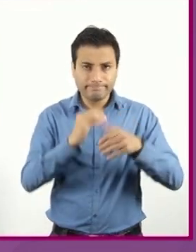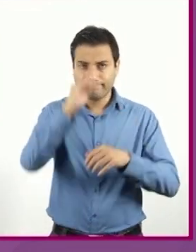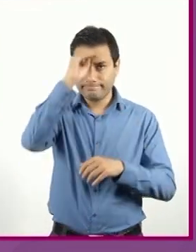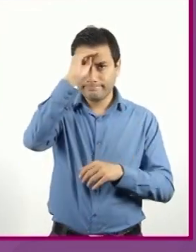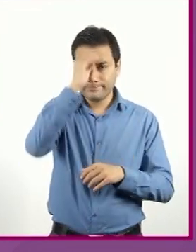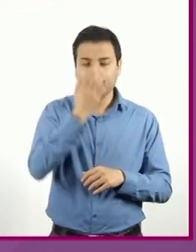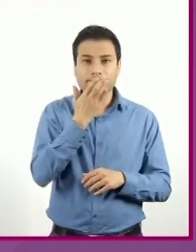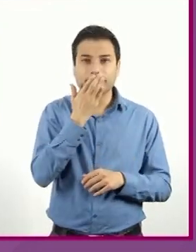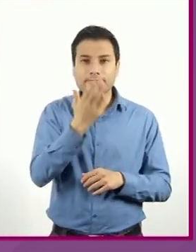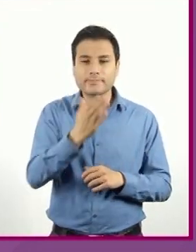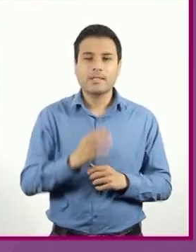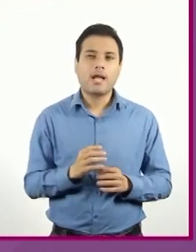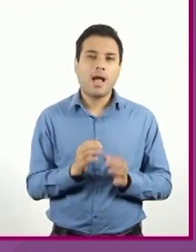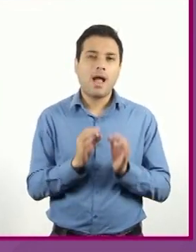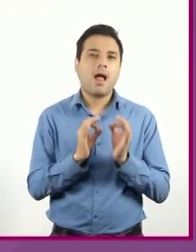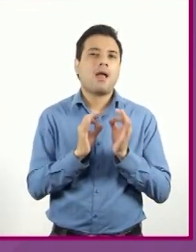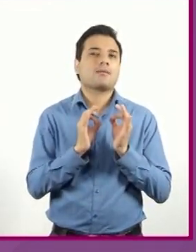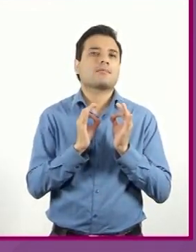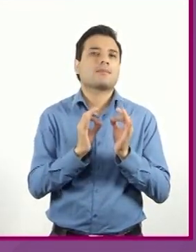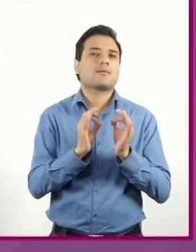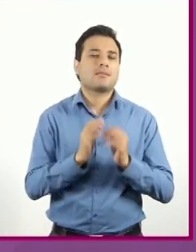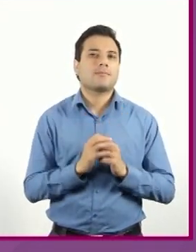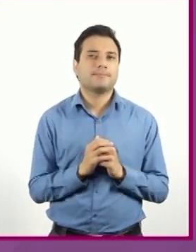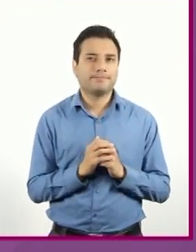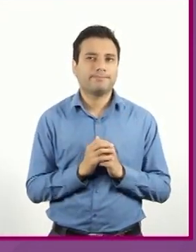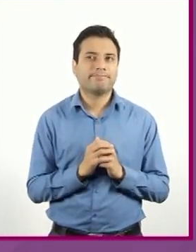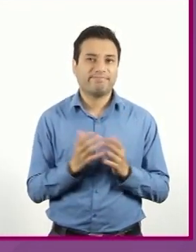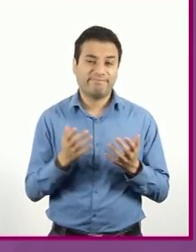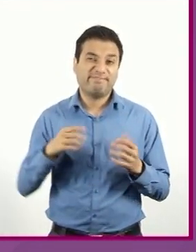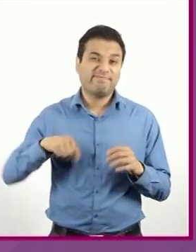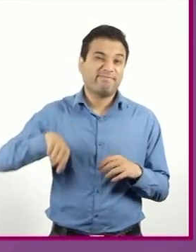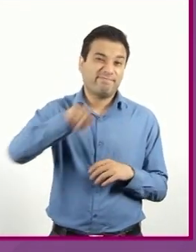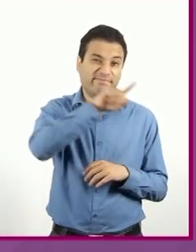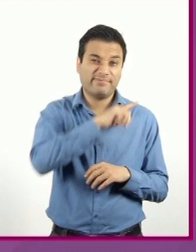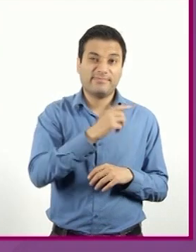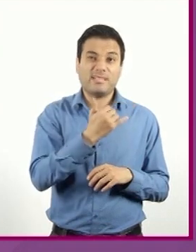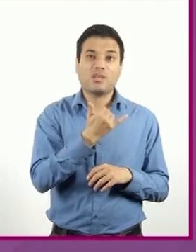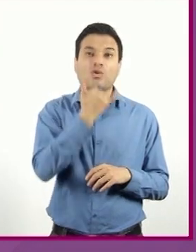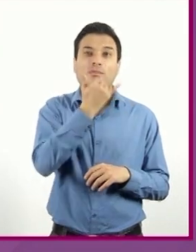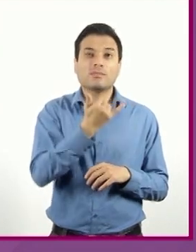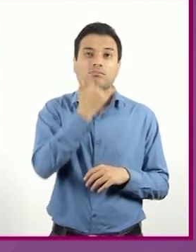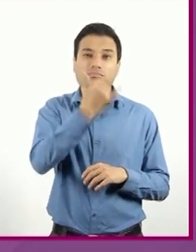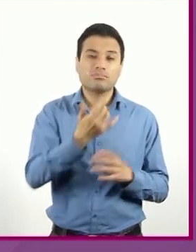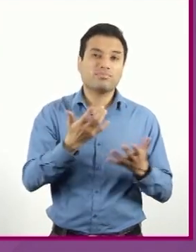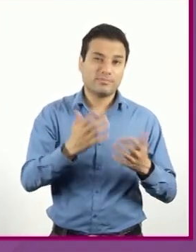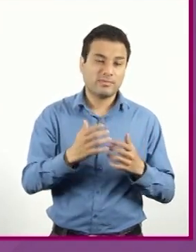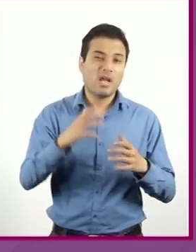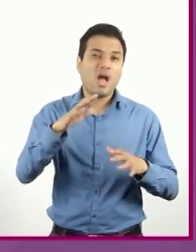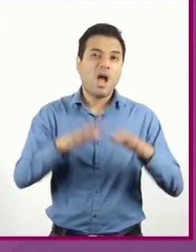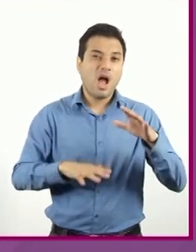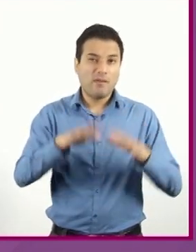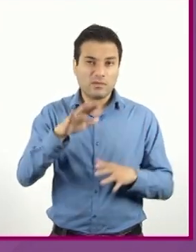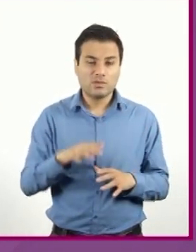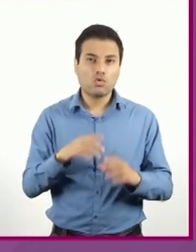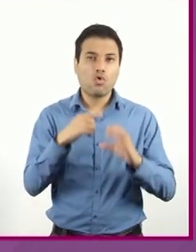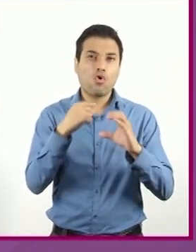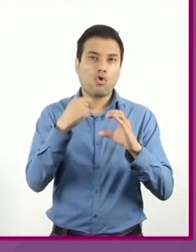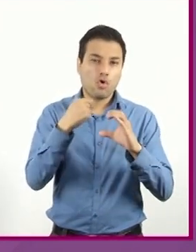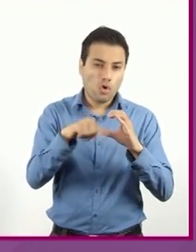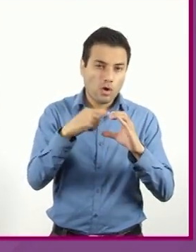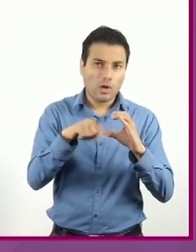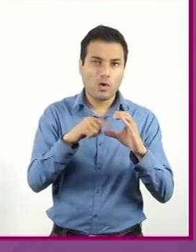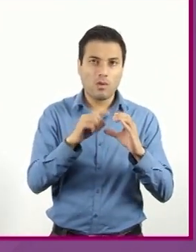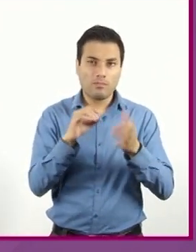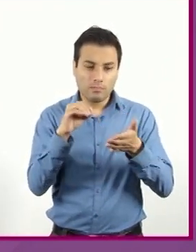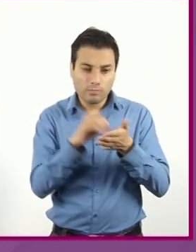Ah, tiene razón. Nos equivocamos y anotamos un correo que no era el que se